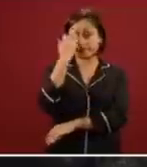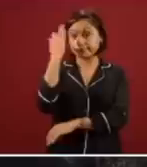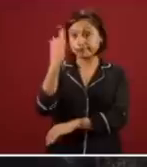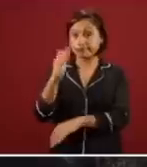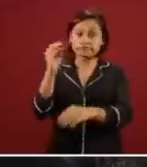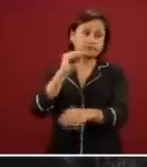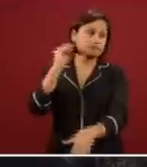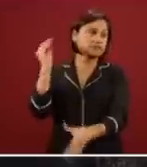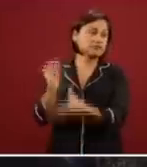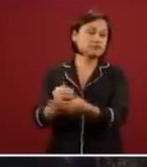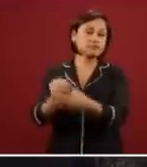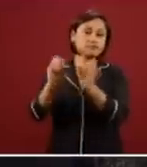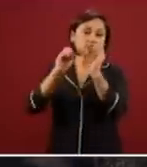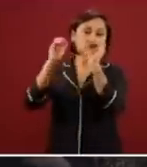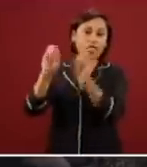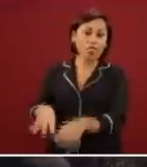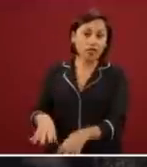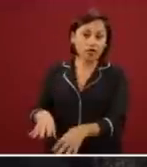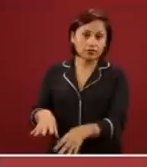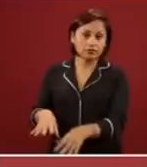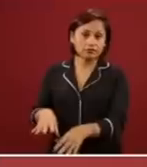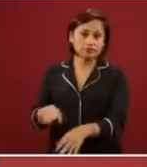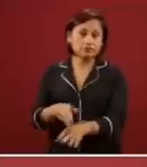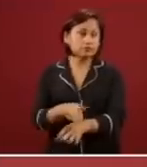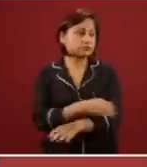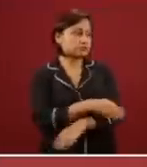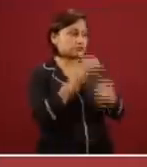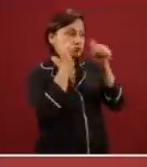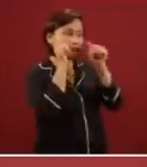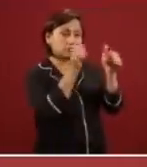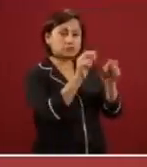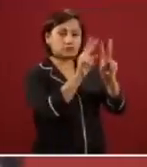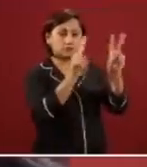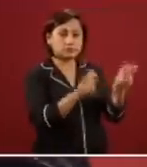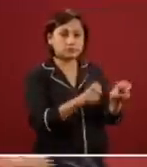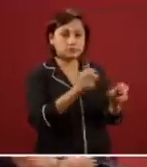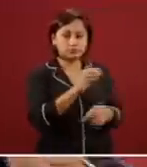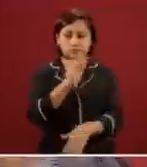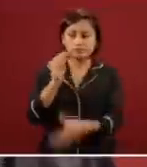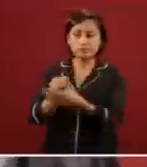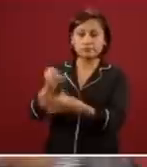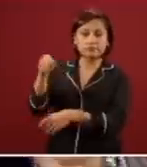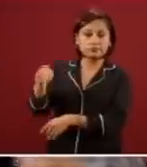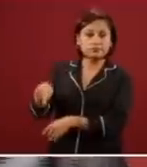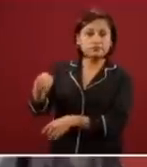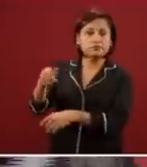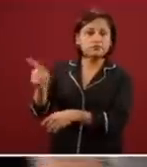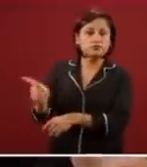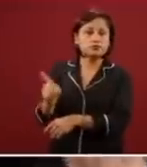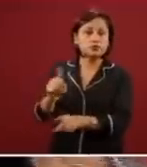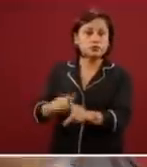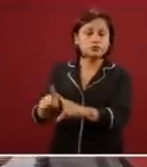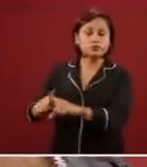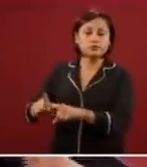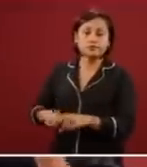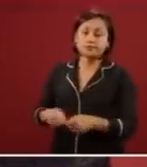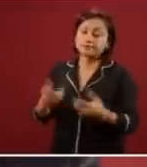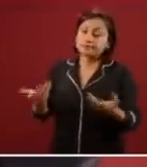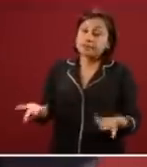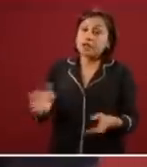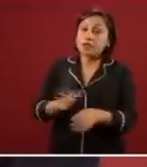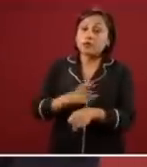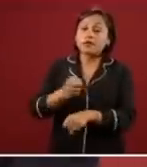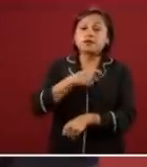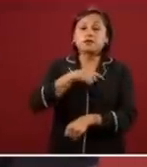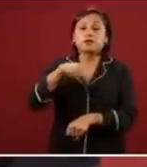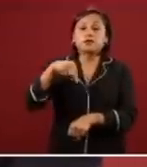a los pueblos, se dedicaron a otras cosas. Entonces, vamos a ir poco a poco, nos estamos poniendo de